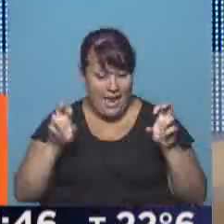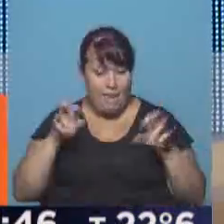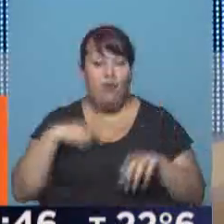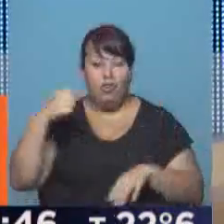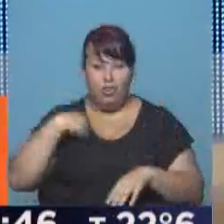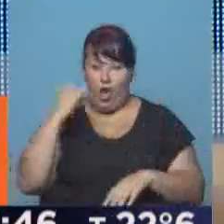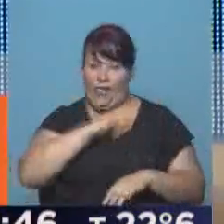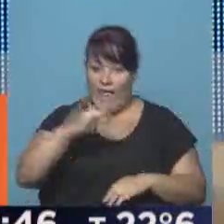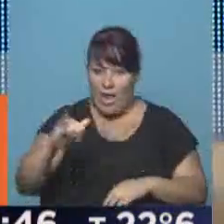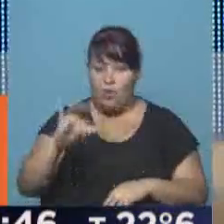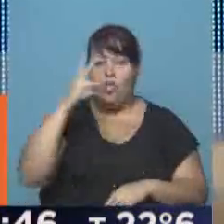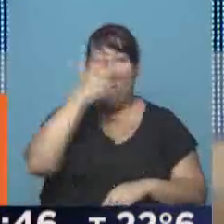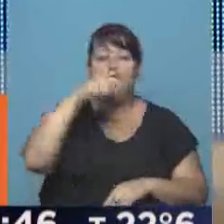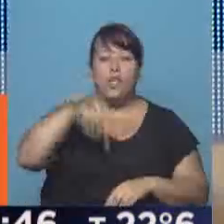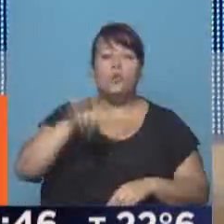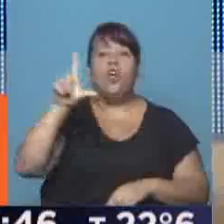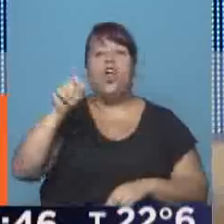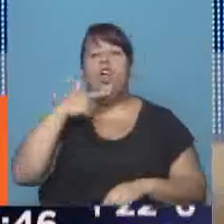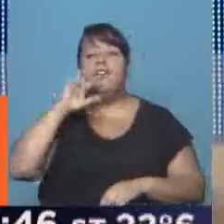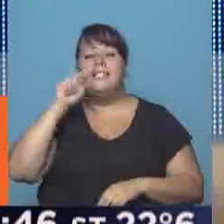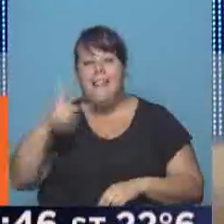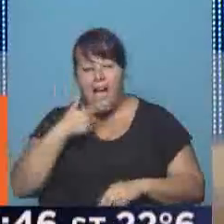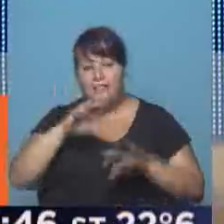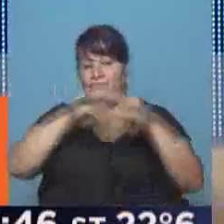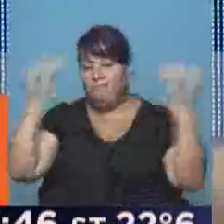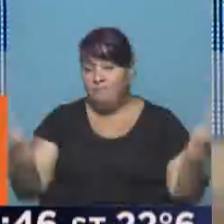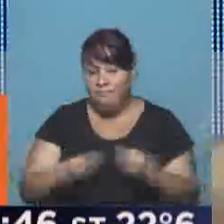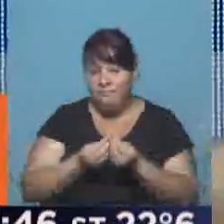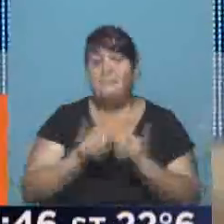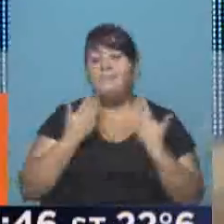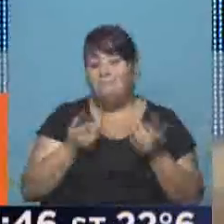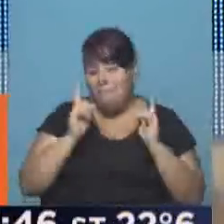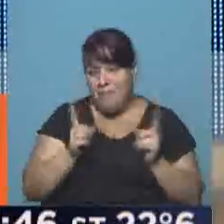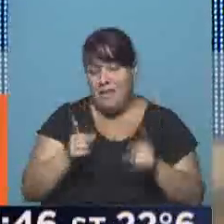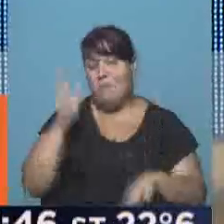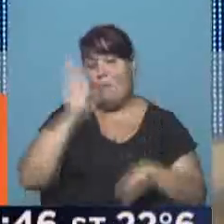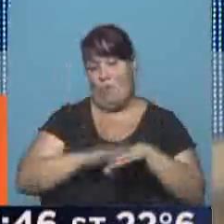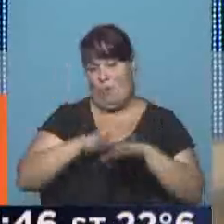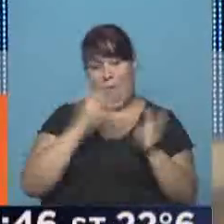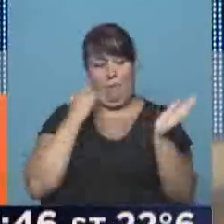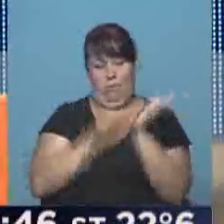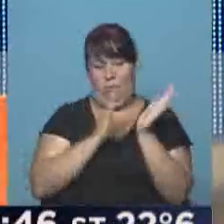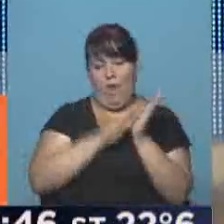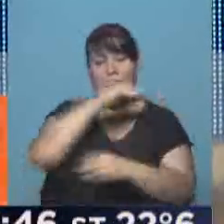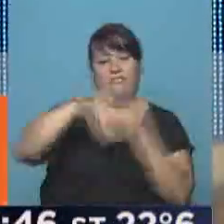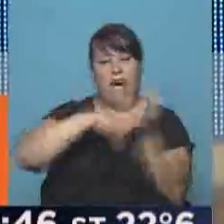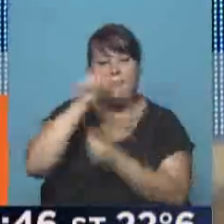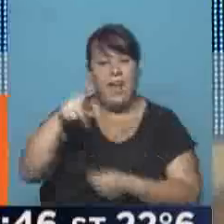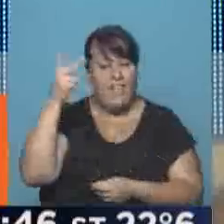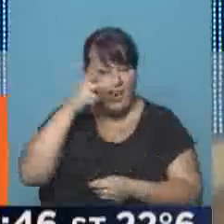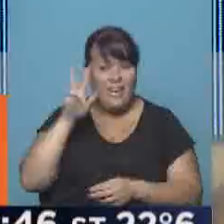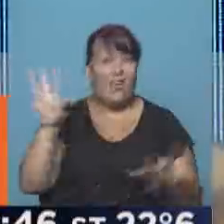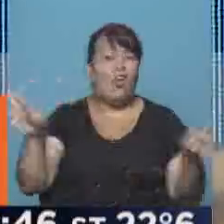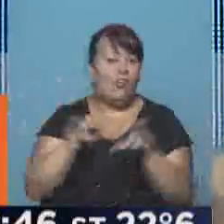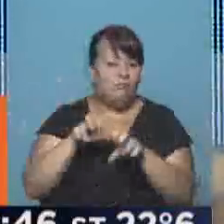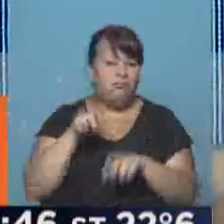que yo soy denunciante, Otesur y Los Sauces, cierran el circuito por el cual ha quedado comprobado que la familia Kirchner